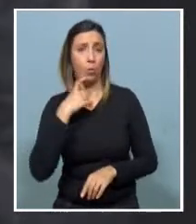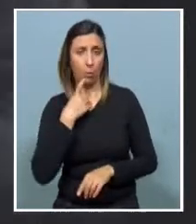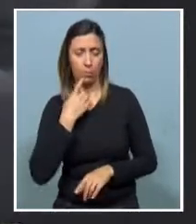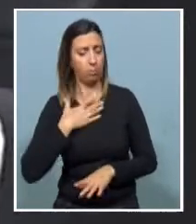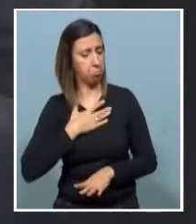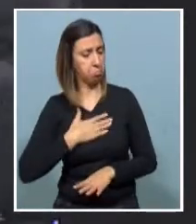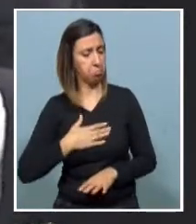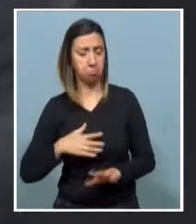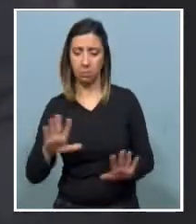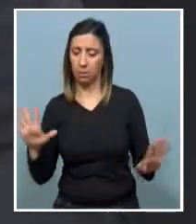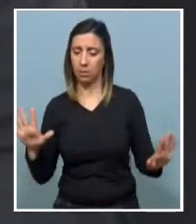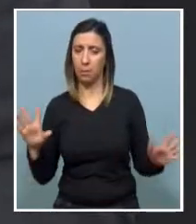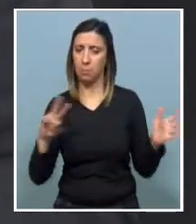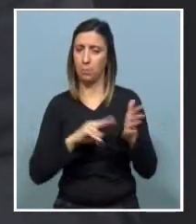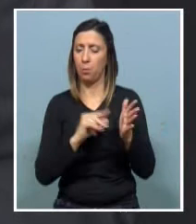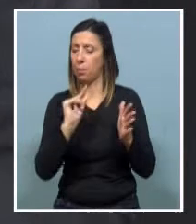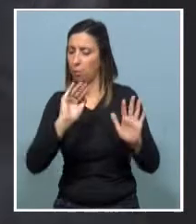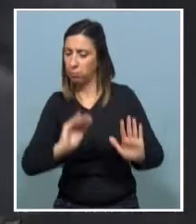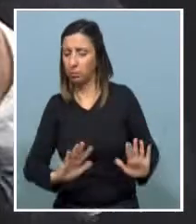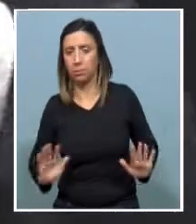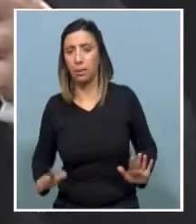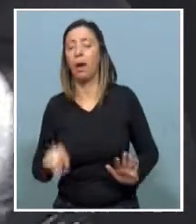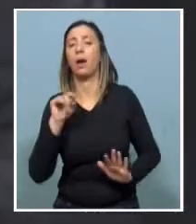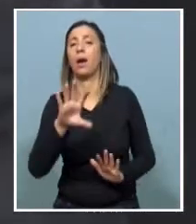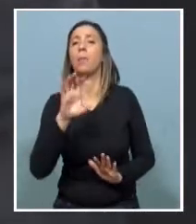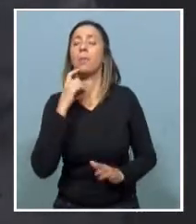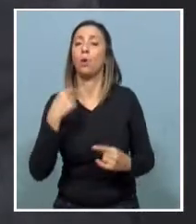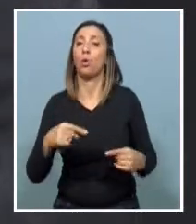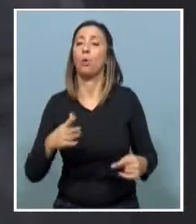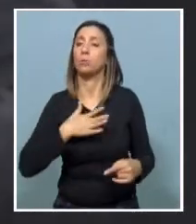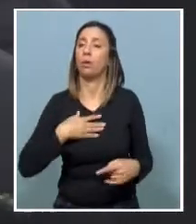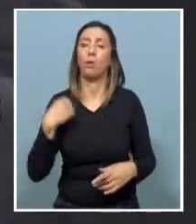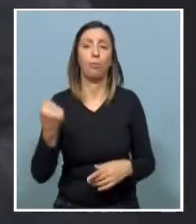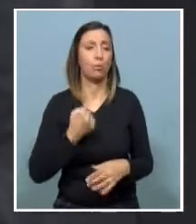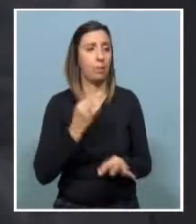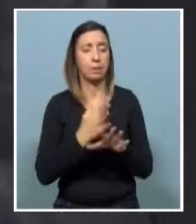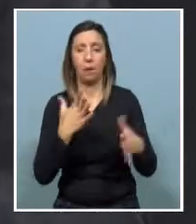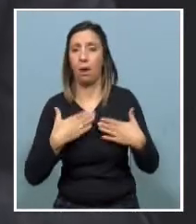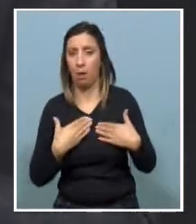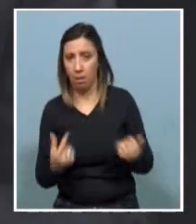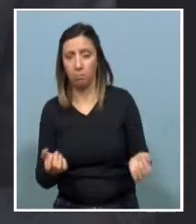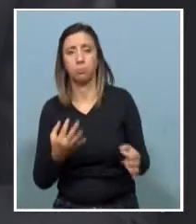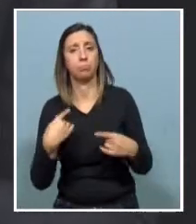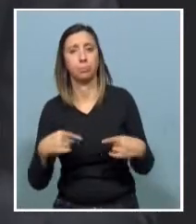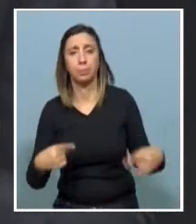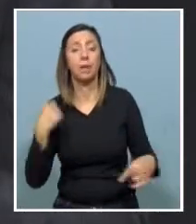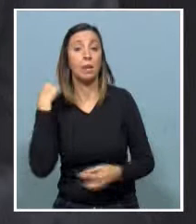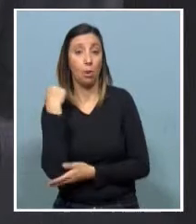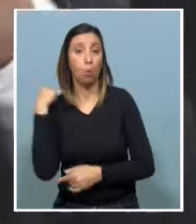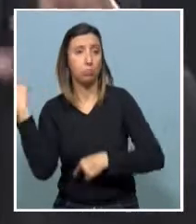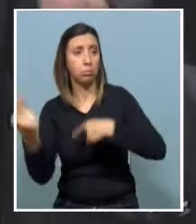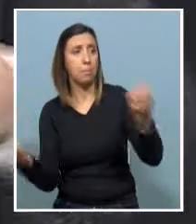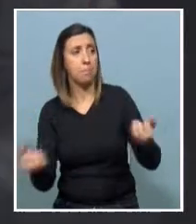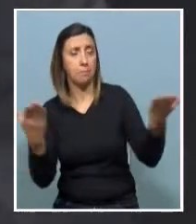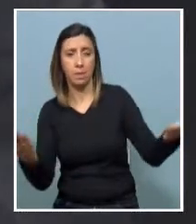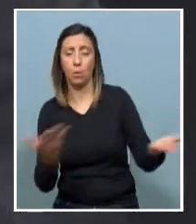nos afecte tanto. Y por lo menos en San Luis tener blindadas nuestras cuestiones esenciales, salud, educación, economía en movimiento, en